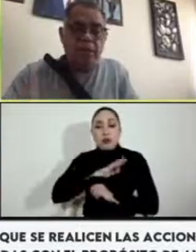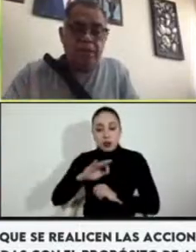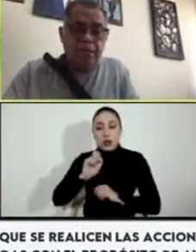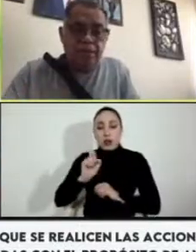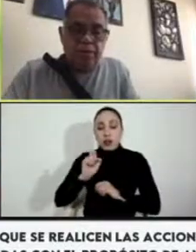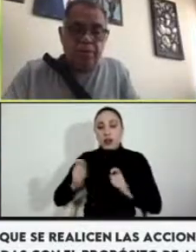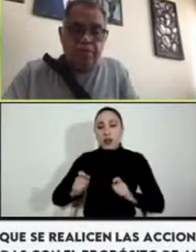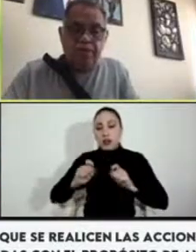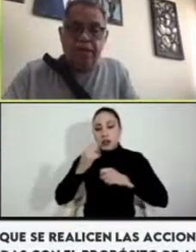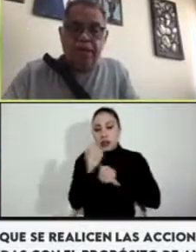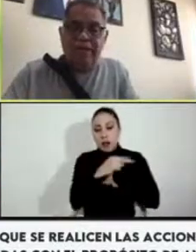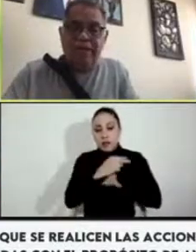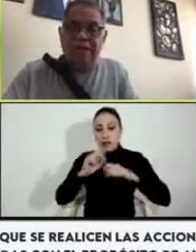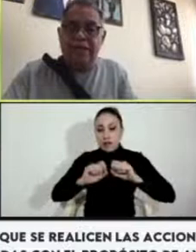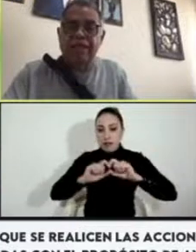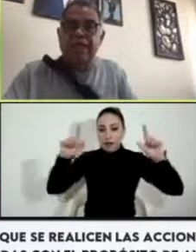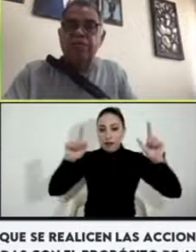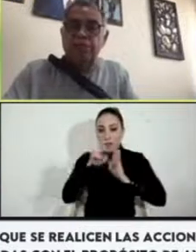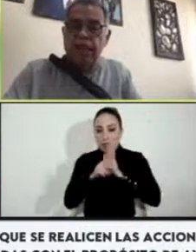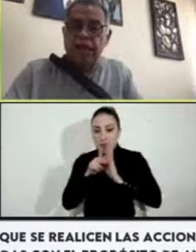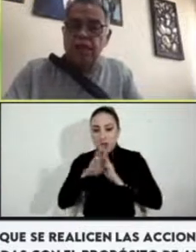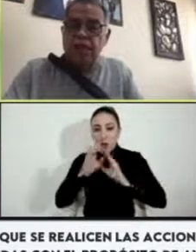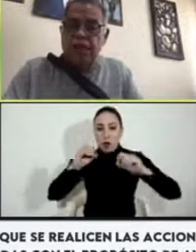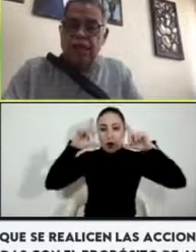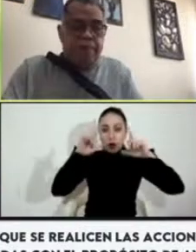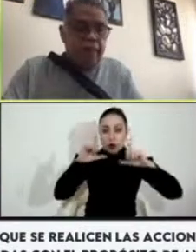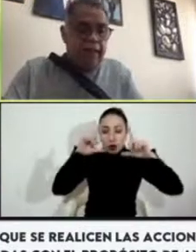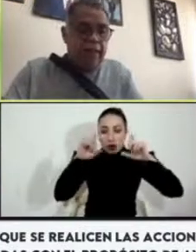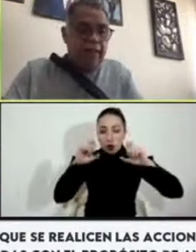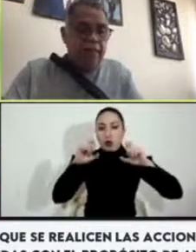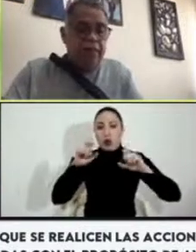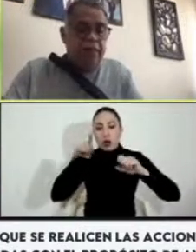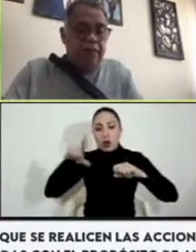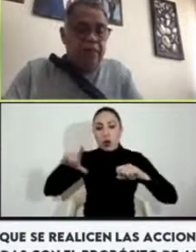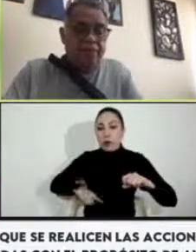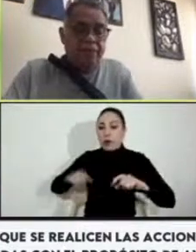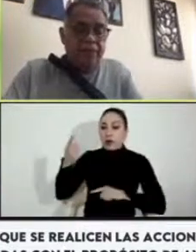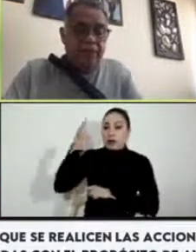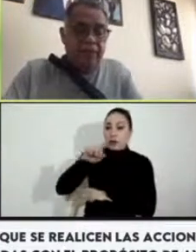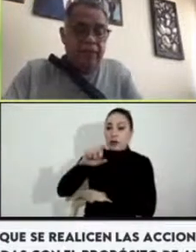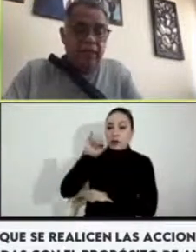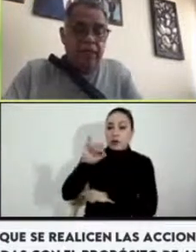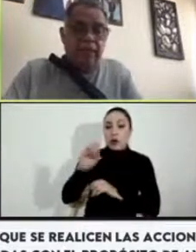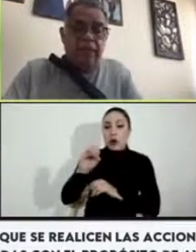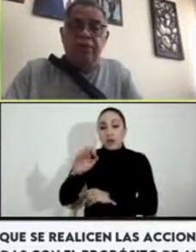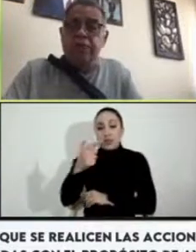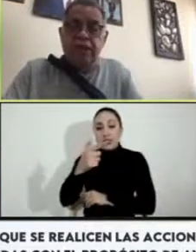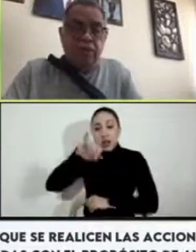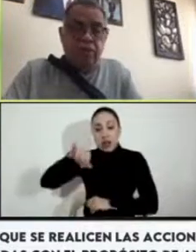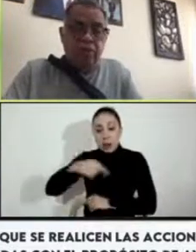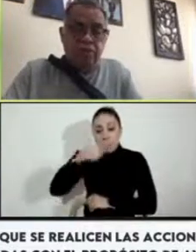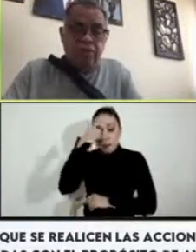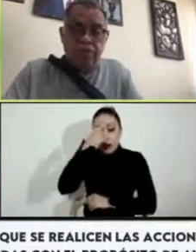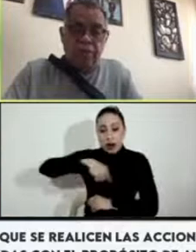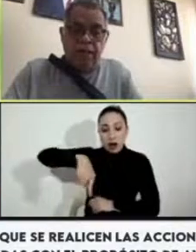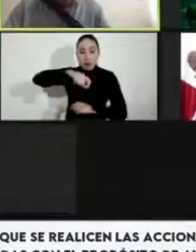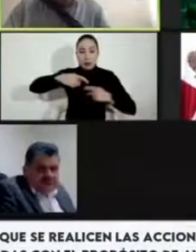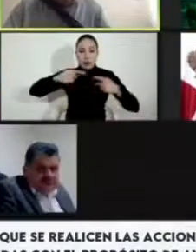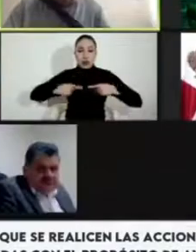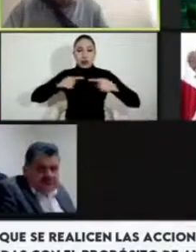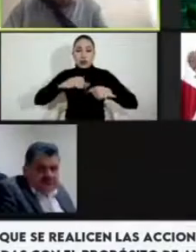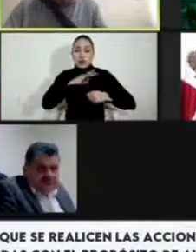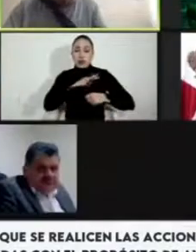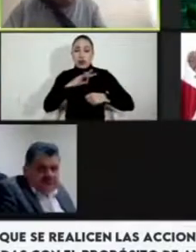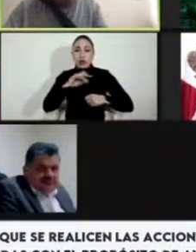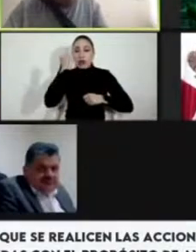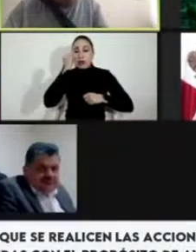videos spot de carácter institucional, gubernamental y de beneficio social sin fines de lucro, siempre que no